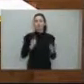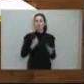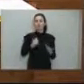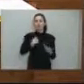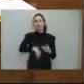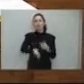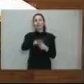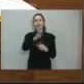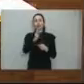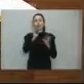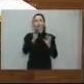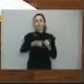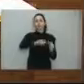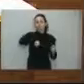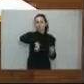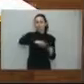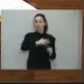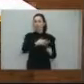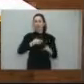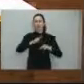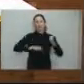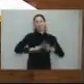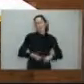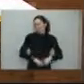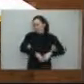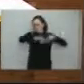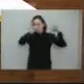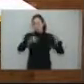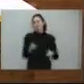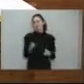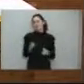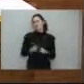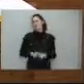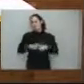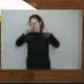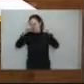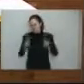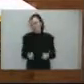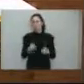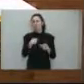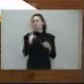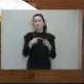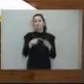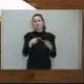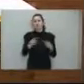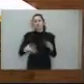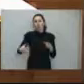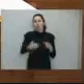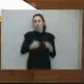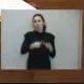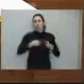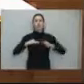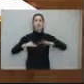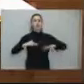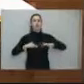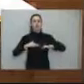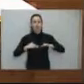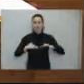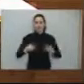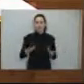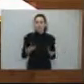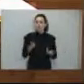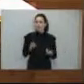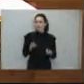todos querríamos más obras, que todos querríamos más recursos, que todos querríamos movilizar muchísimos